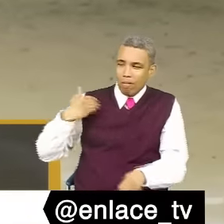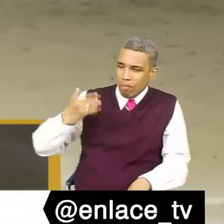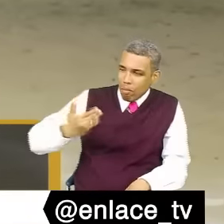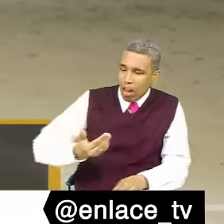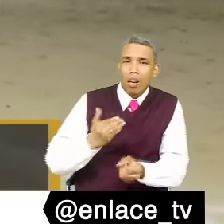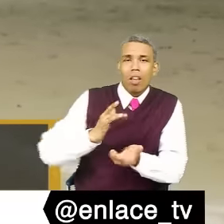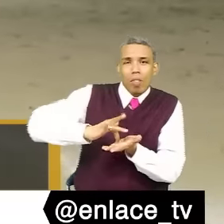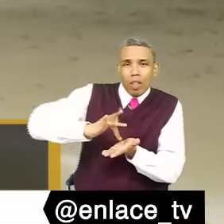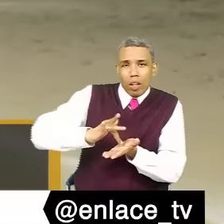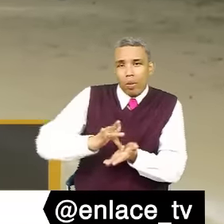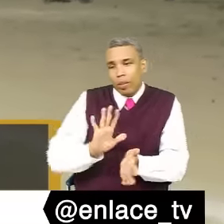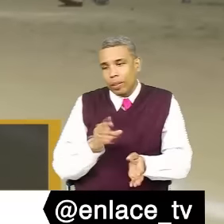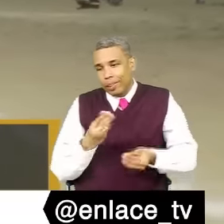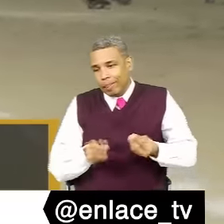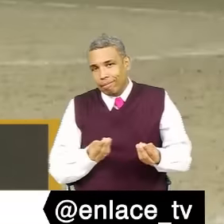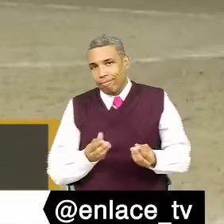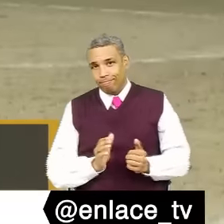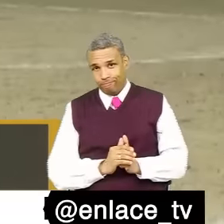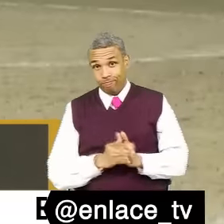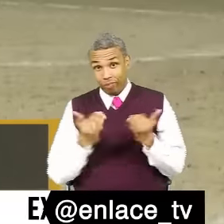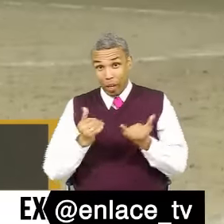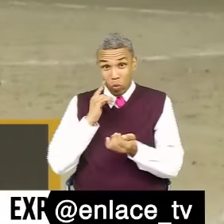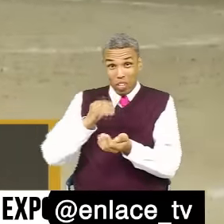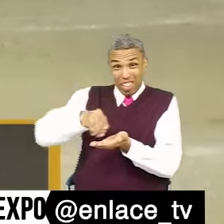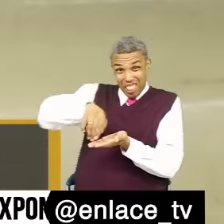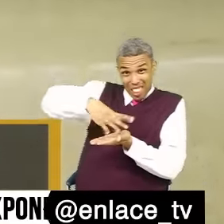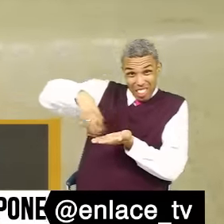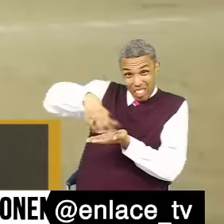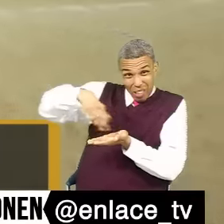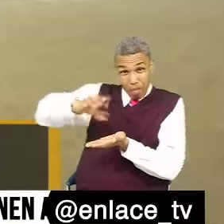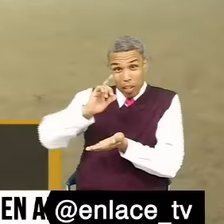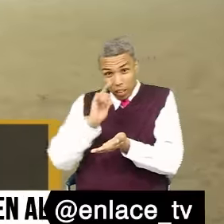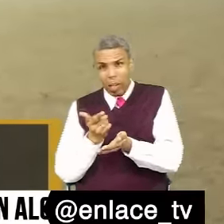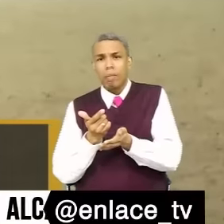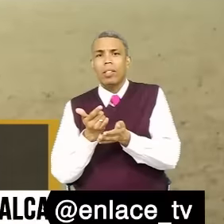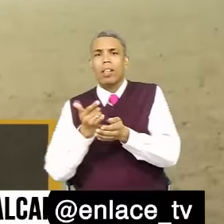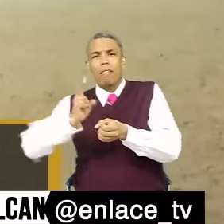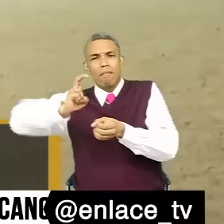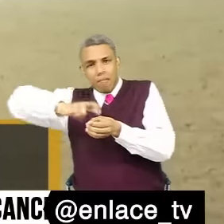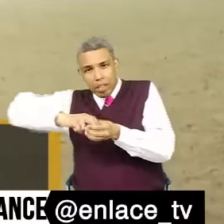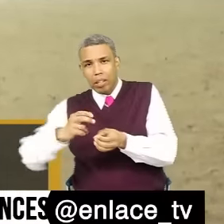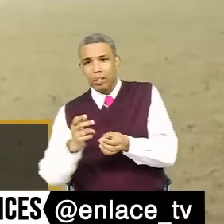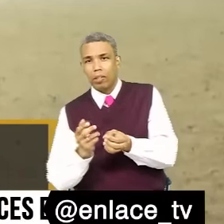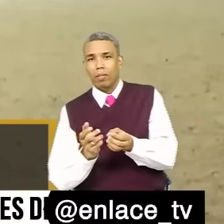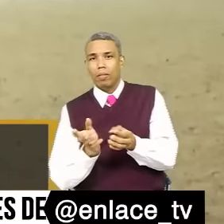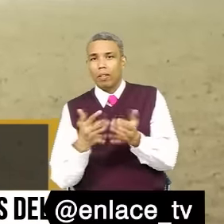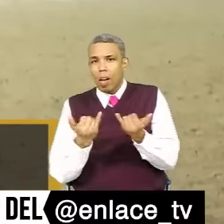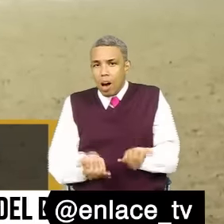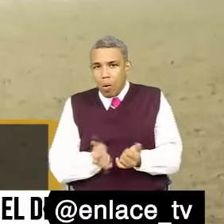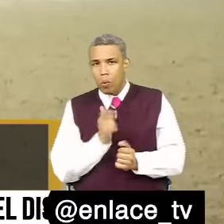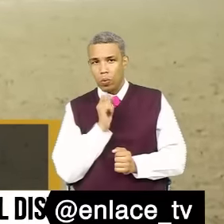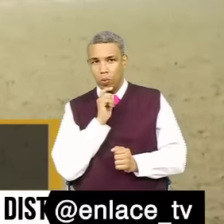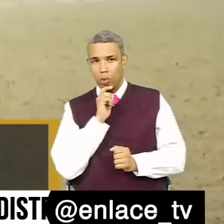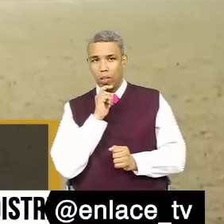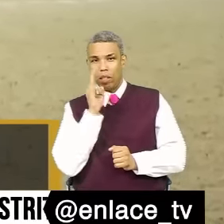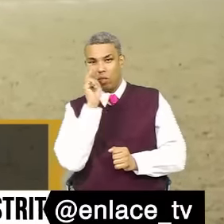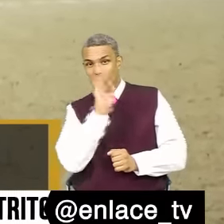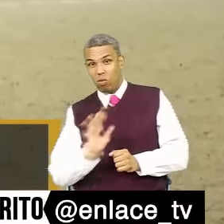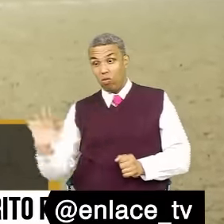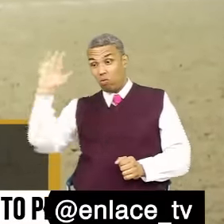deportivo. Con esto queda claro que la Liga Departamental de esta disciplina deportiva no podrá realizar ni participar de eventos a nivel nacional